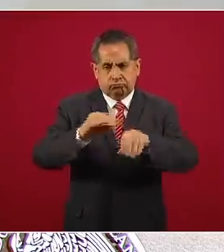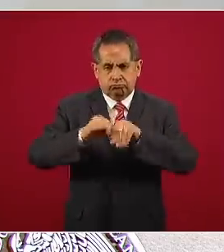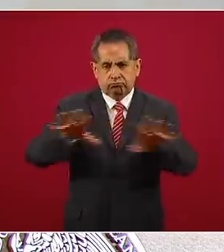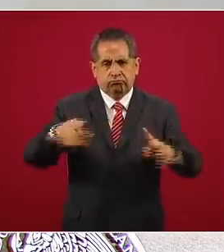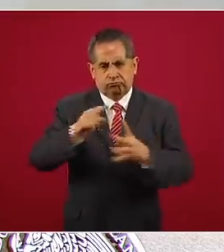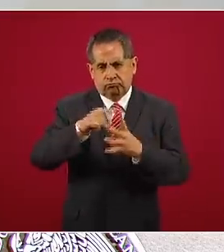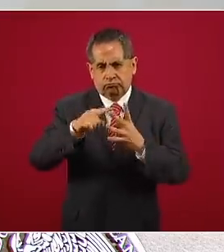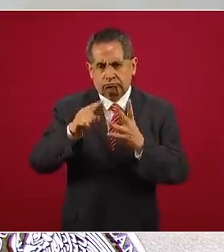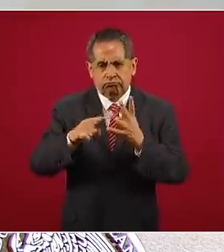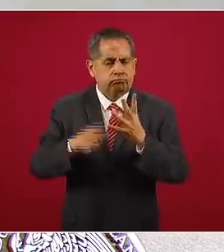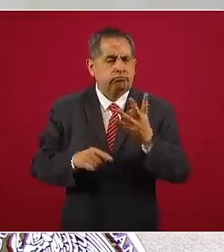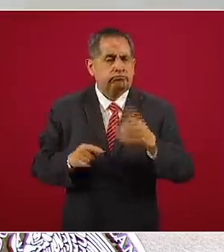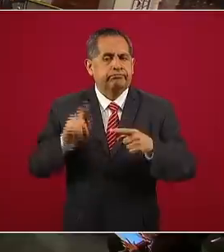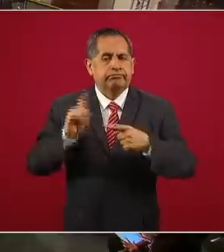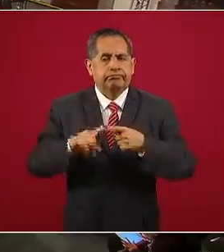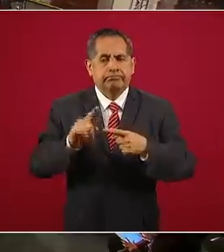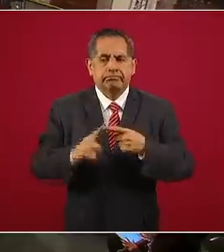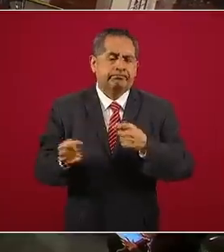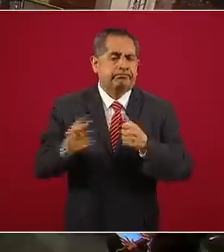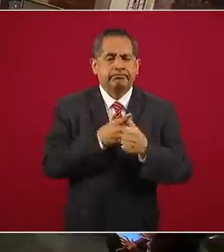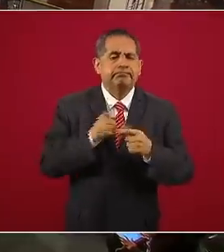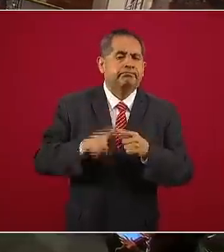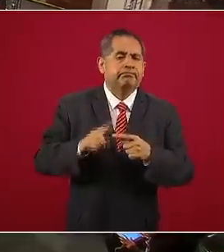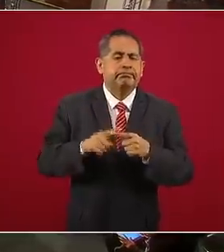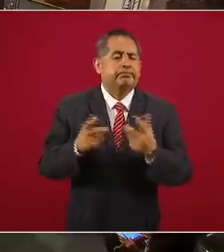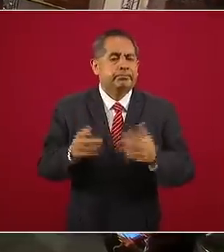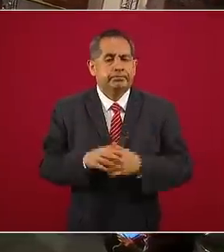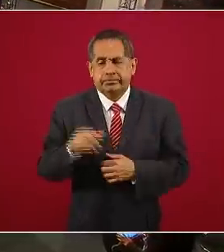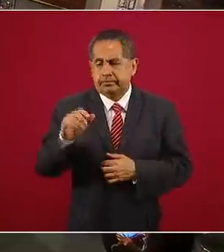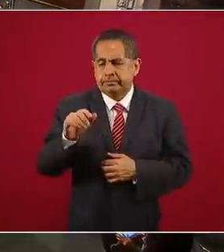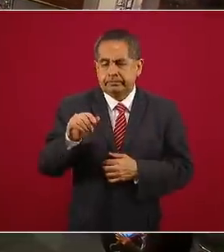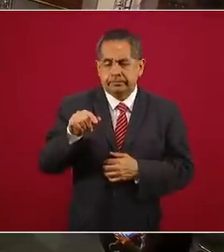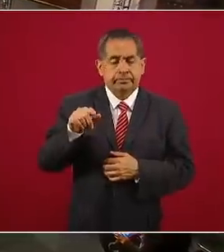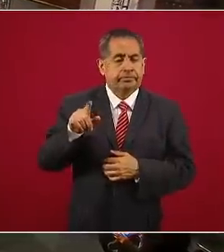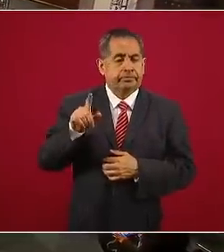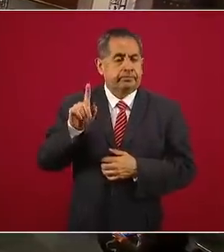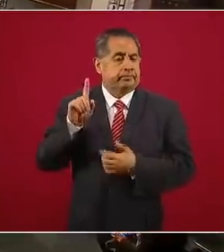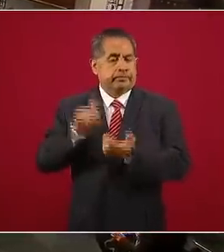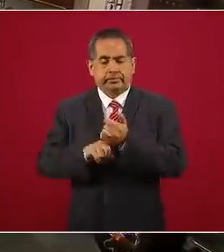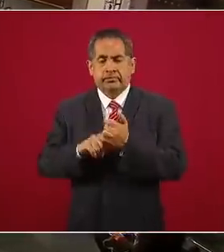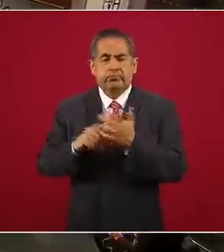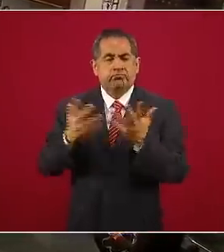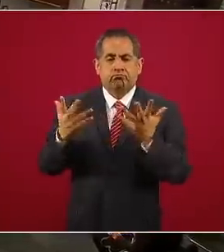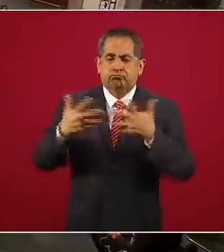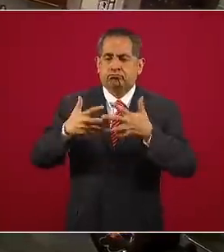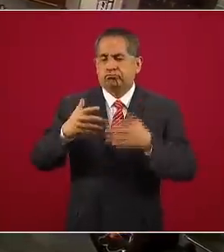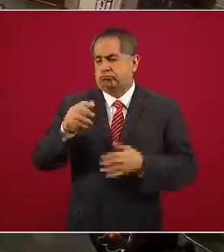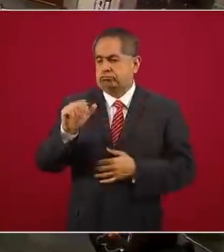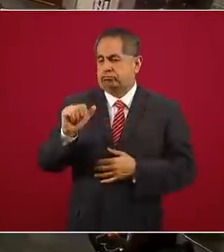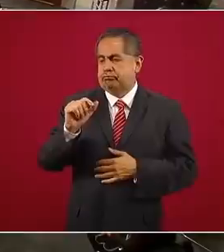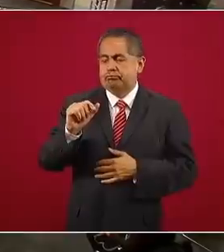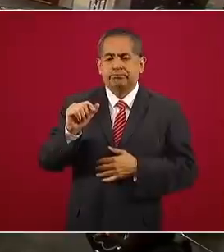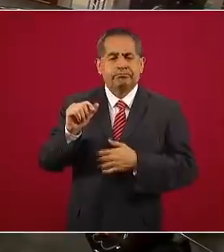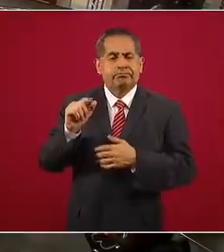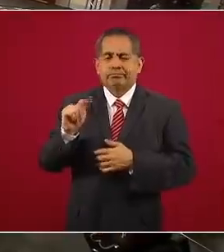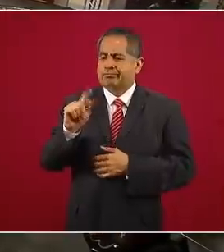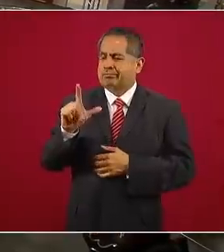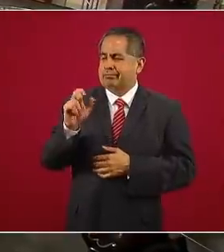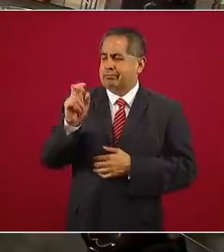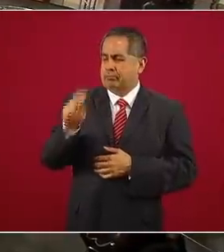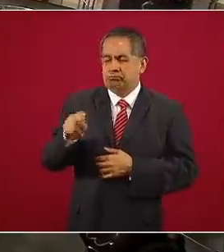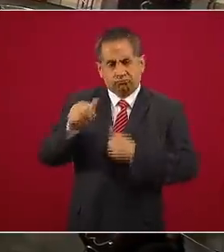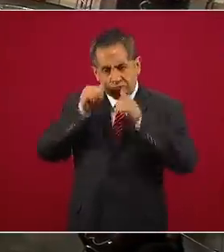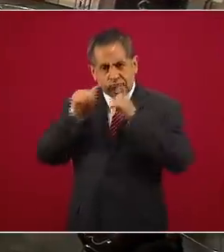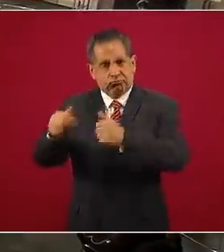la primera que es el adn de la fundación teletón es la atención a las personas con discapacidad